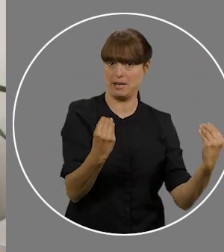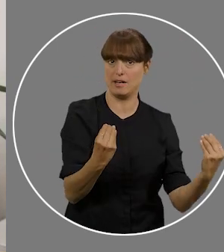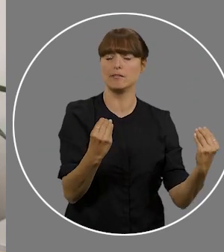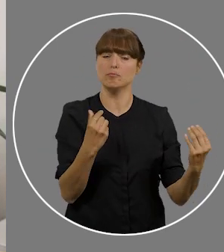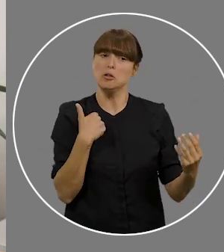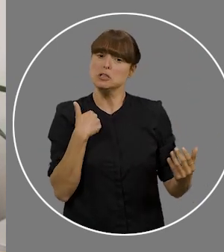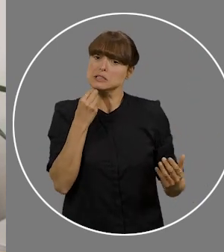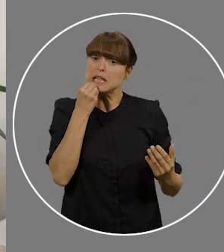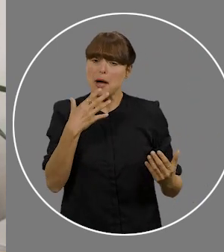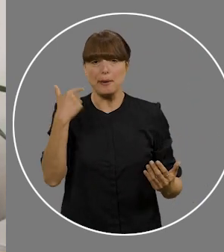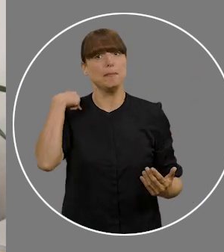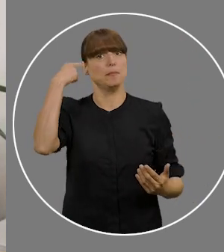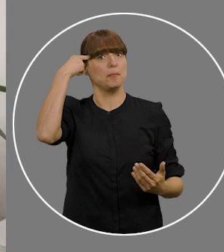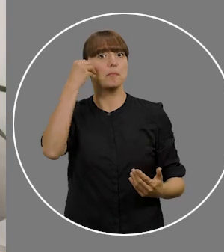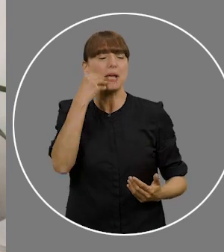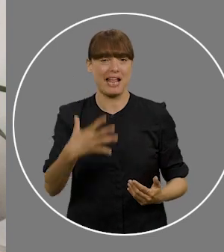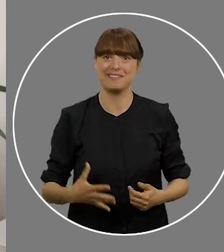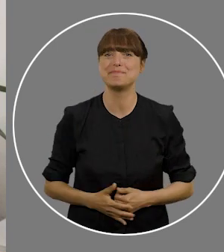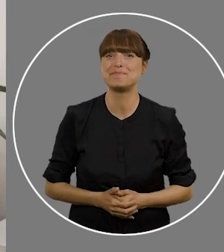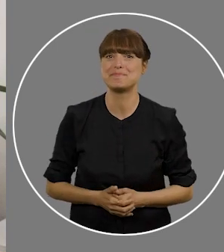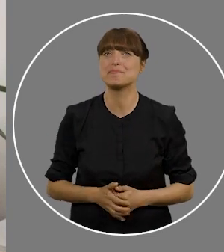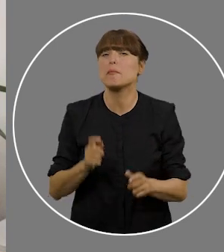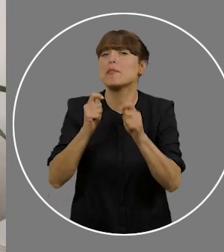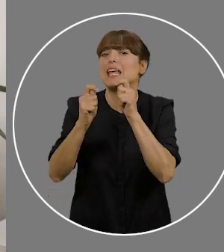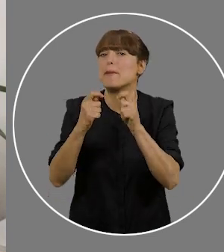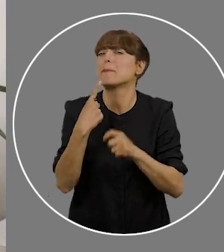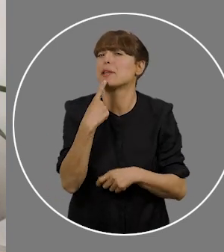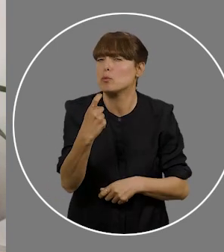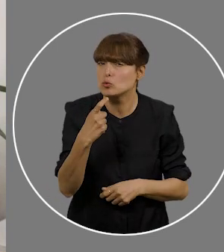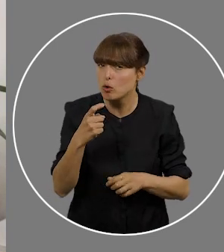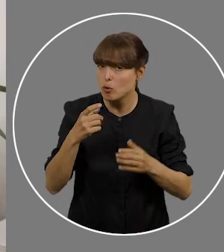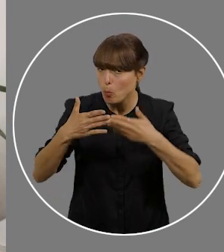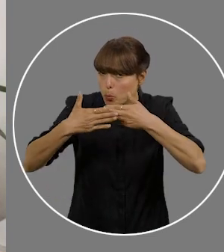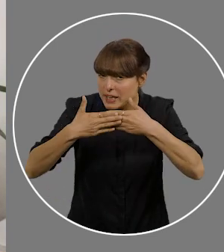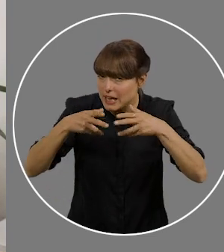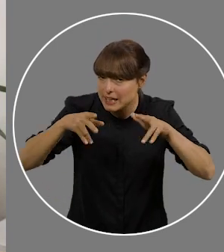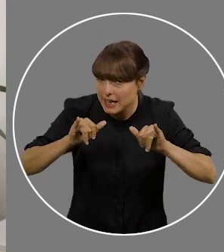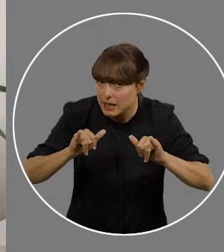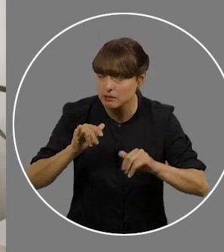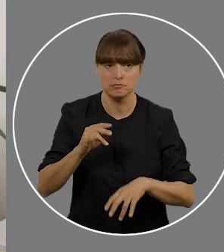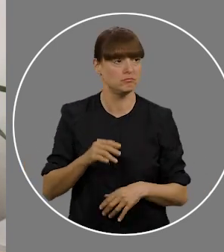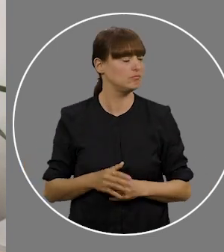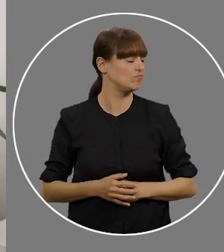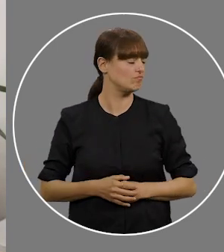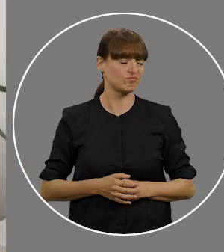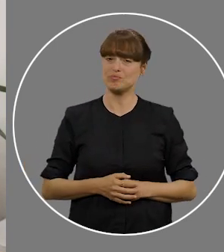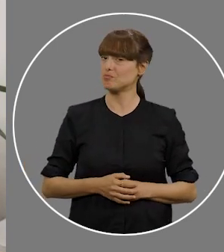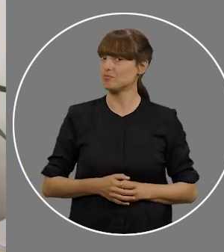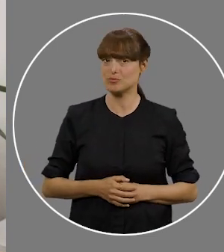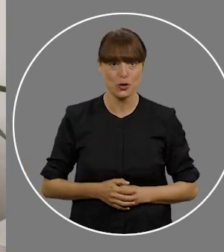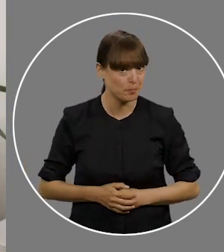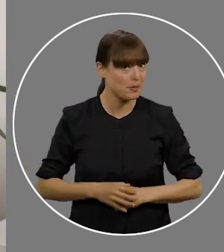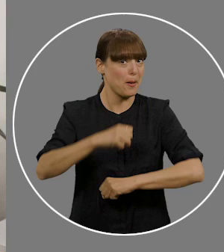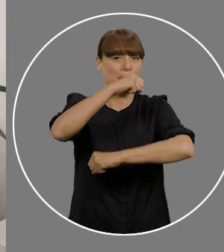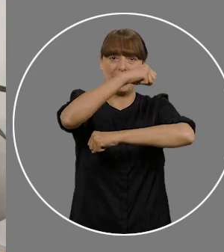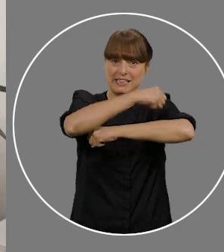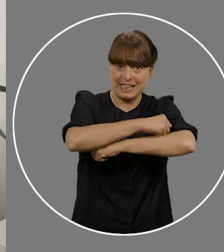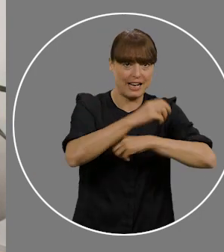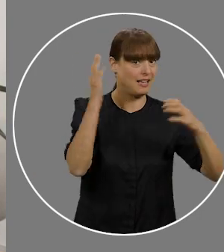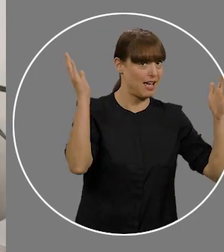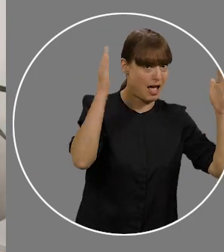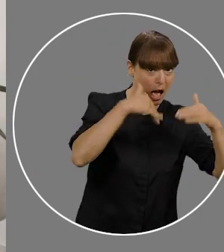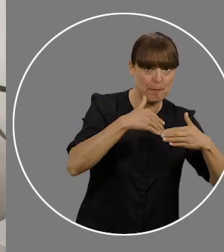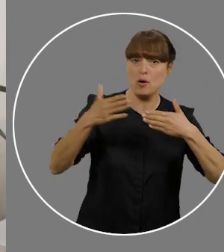arreglado. Es decir, cuando entraron ustedes, por eso no había ni puerta ni nada. No había nada. Nada. Tuvieron que poner. Sí. ¿Y tenía ventanas?